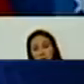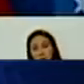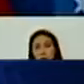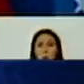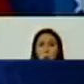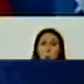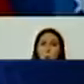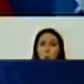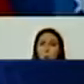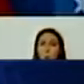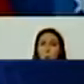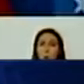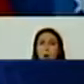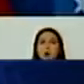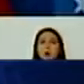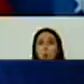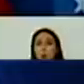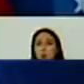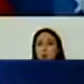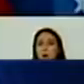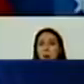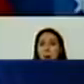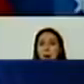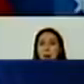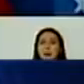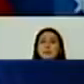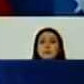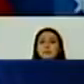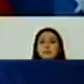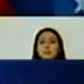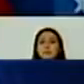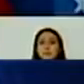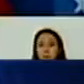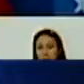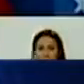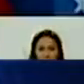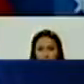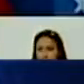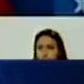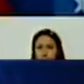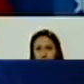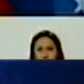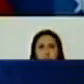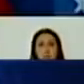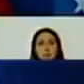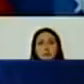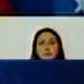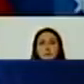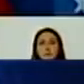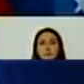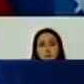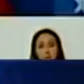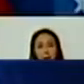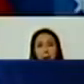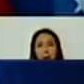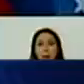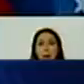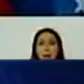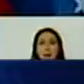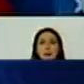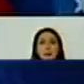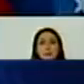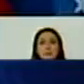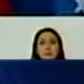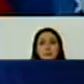artículo 430 del Código Orgánico Procesal Penal. No es la primera ni será la última vez que el